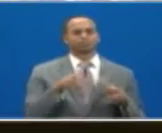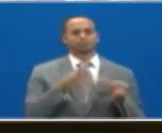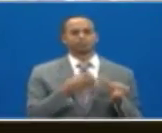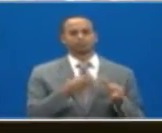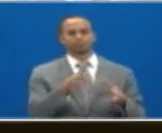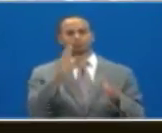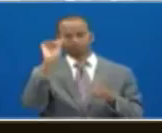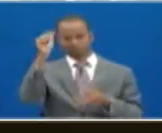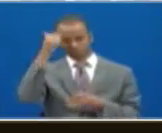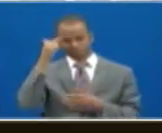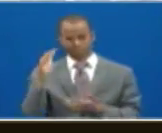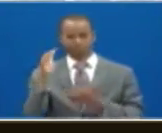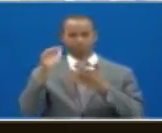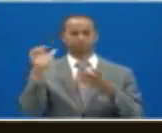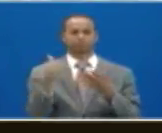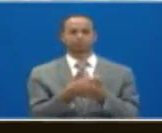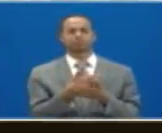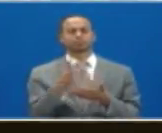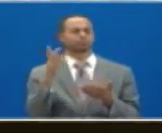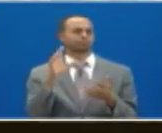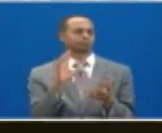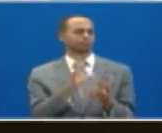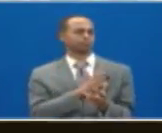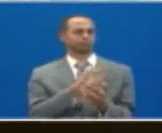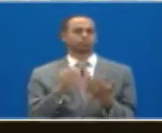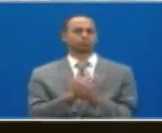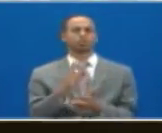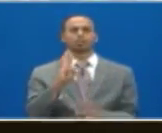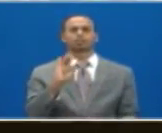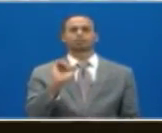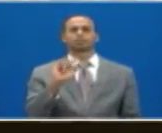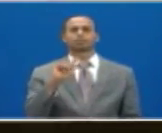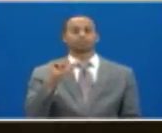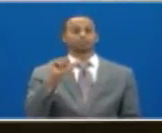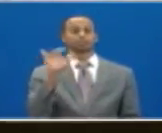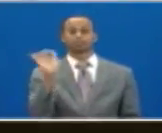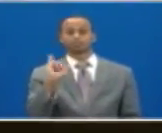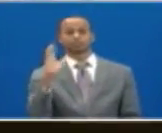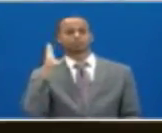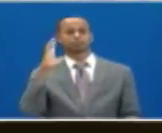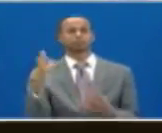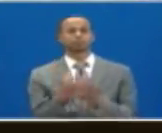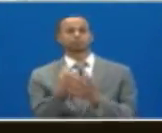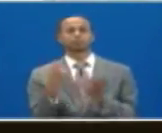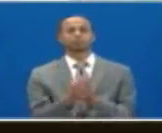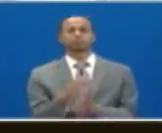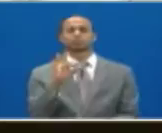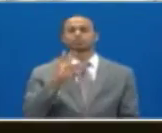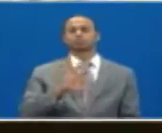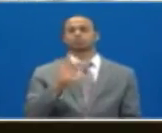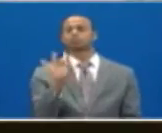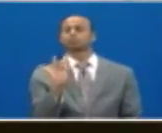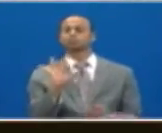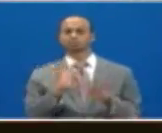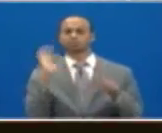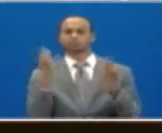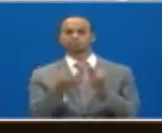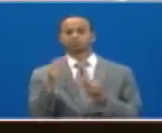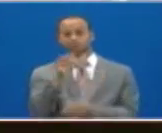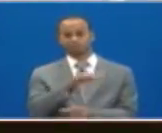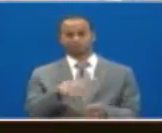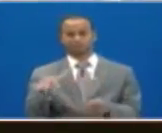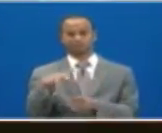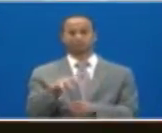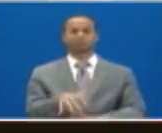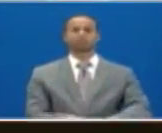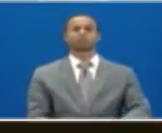parte del gobierno del nuevo y moderno proyecto La Nueva Barquita, en la cual además serán favorecidas 98 familias de la Barquita